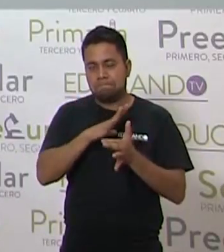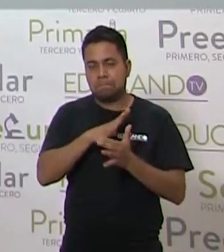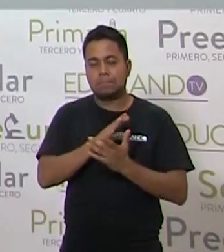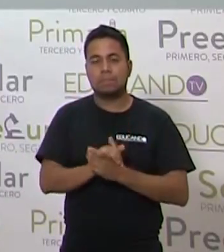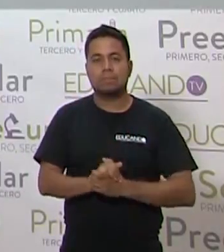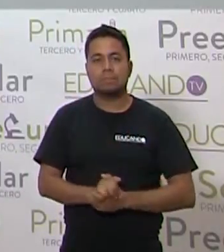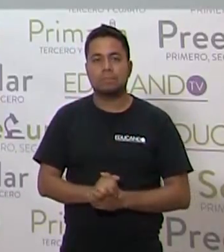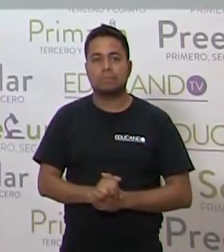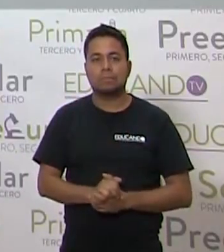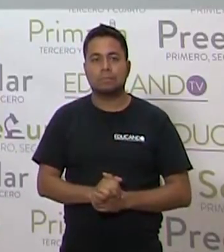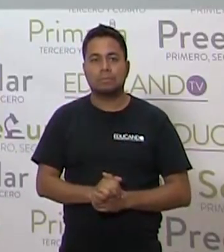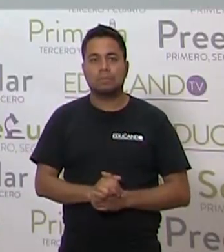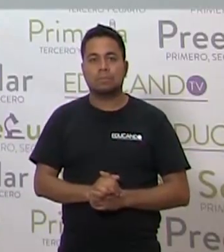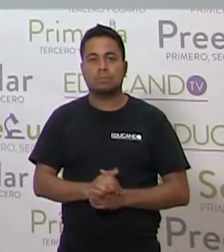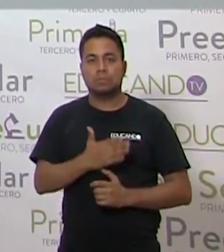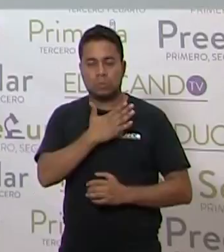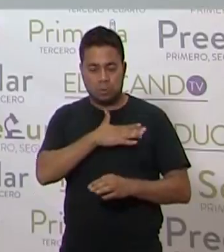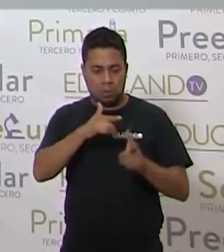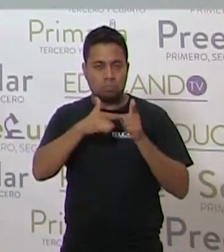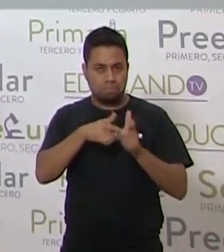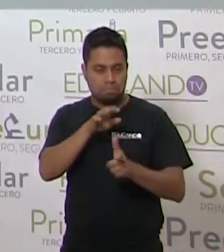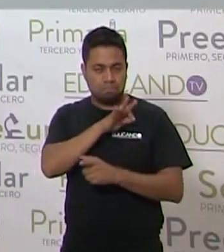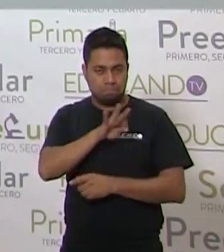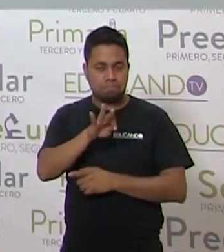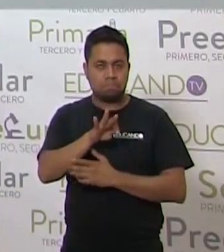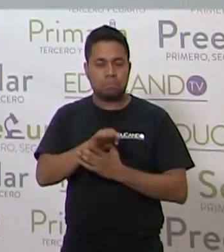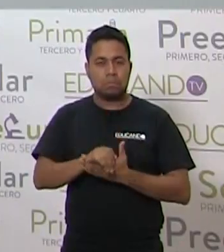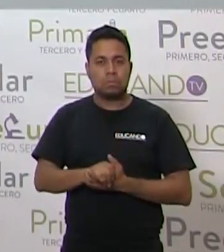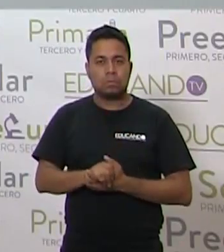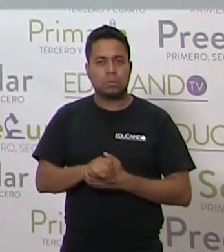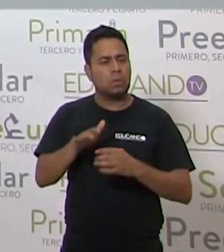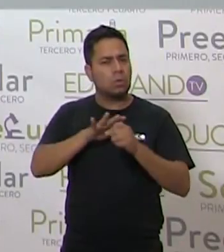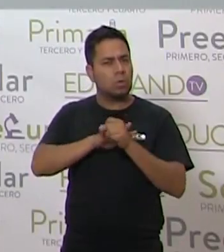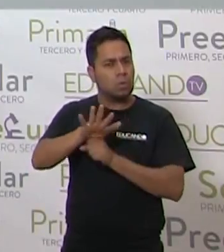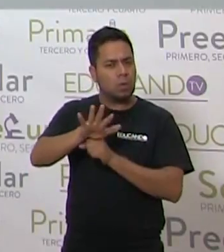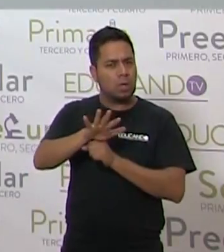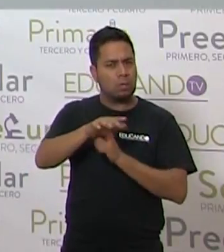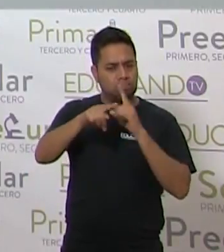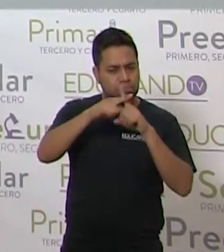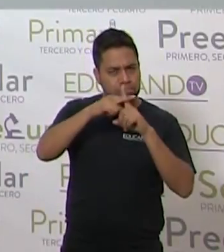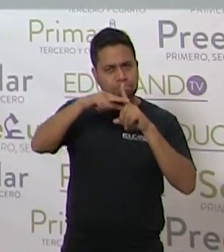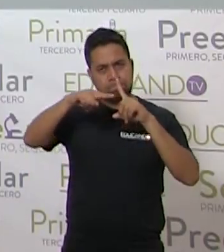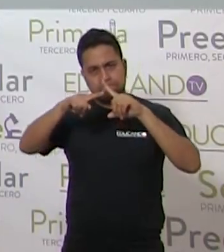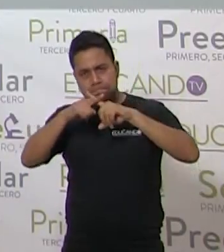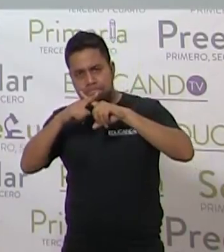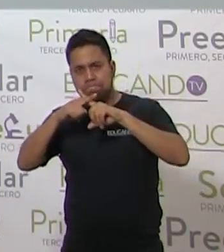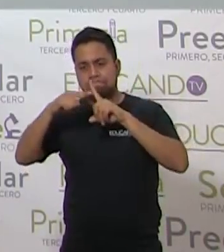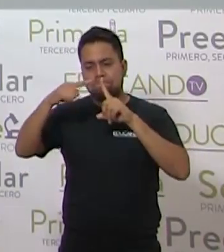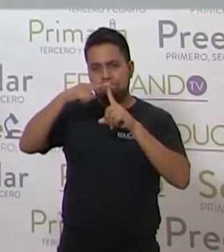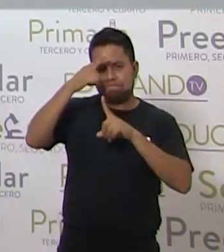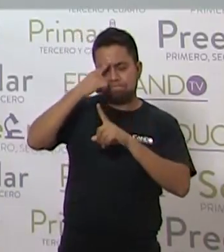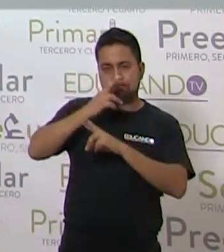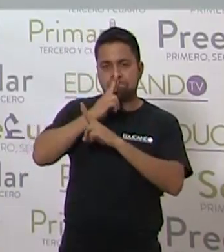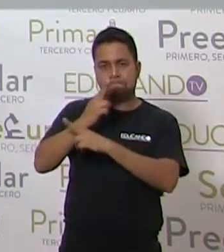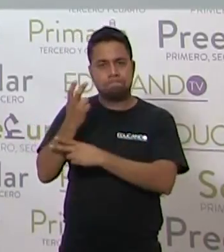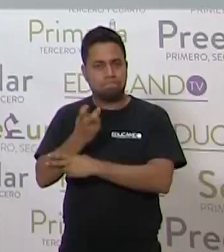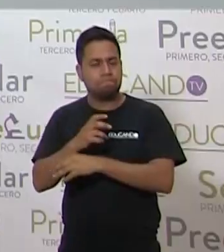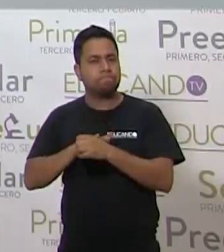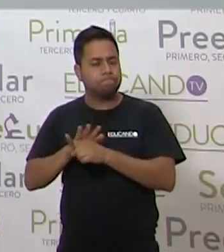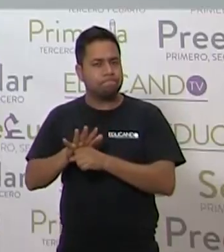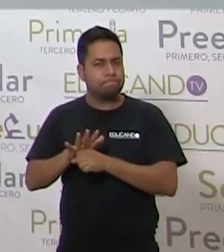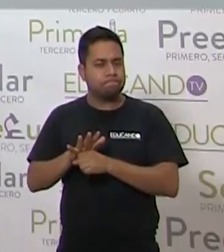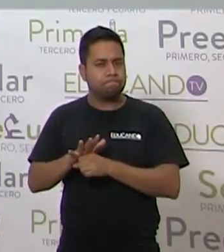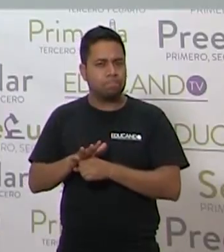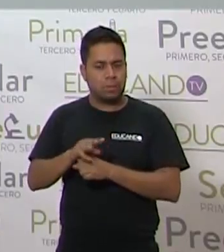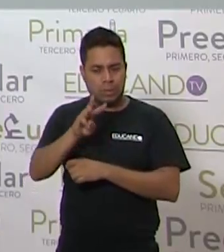Bueno vamos a seguir también qu de qué algoritmo nos sirve o nos podría ayudar a resolver esa pregunta Son